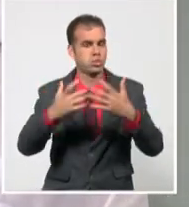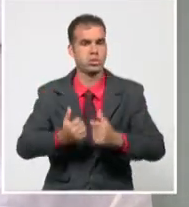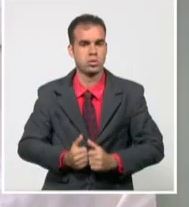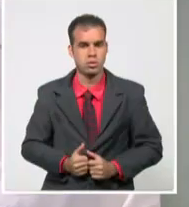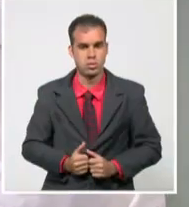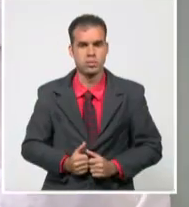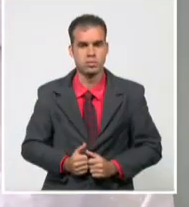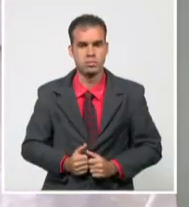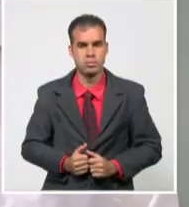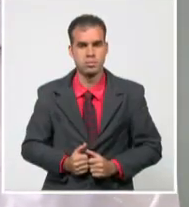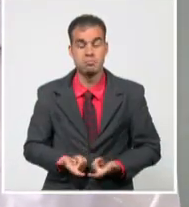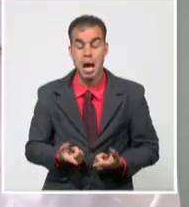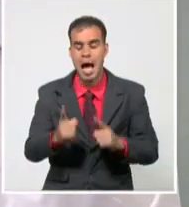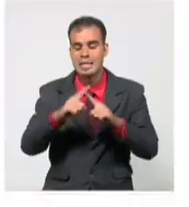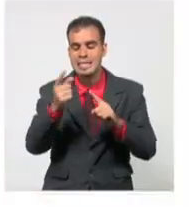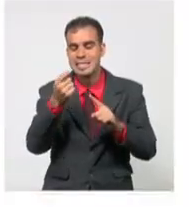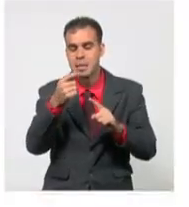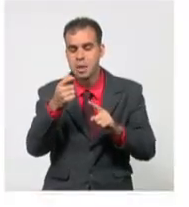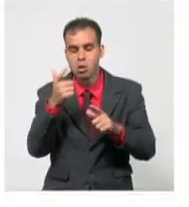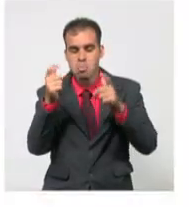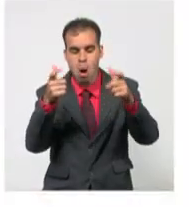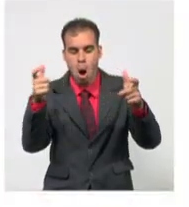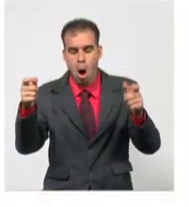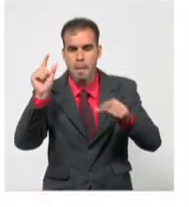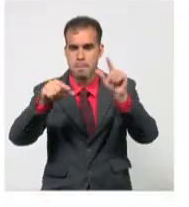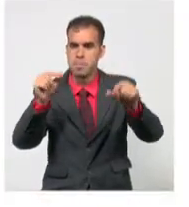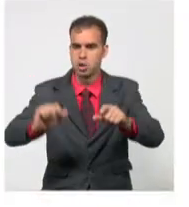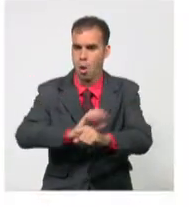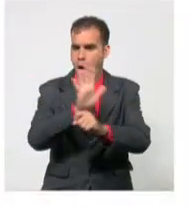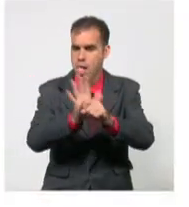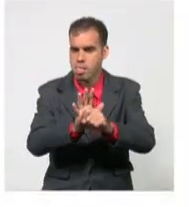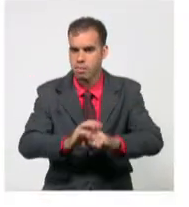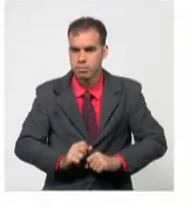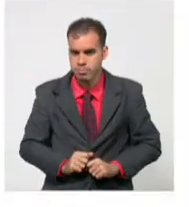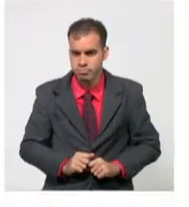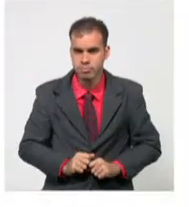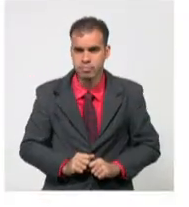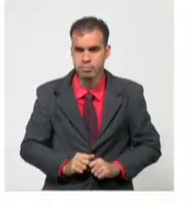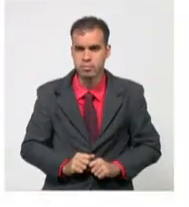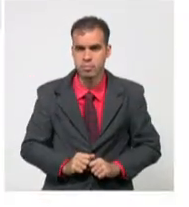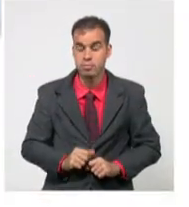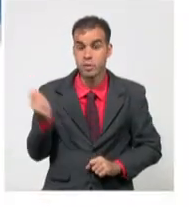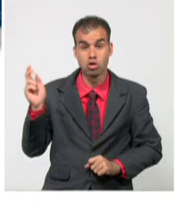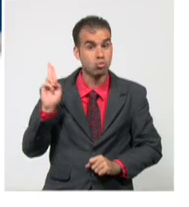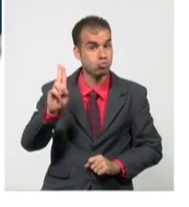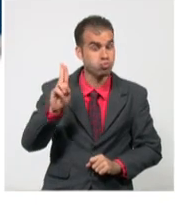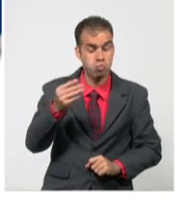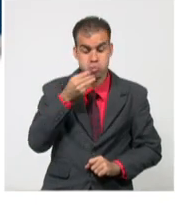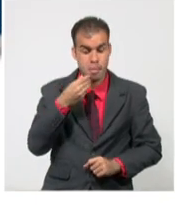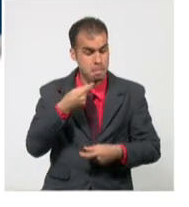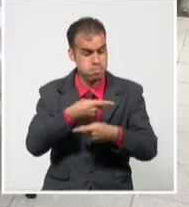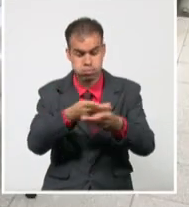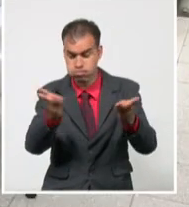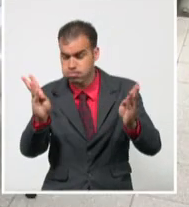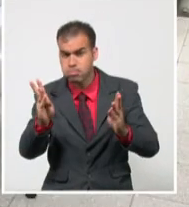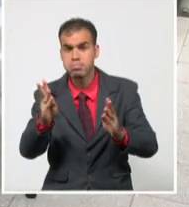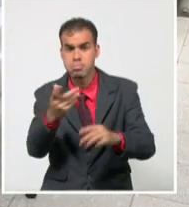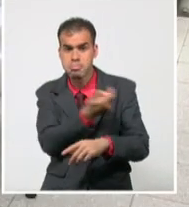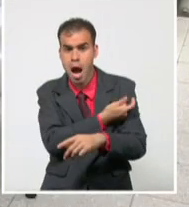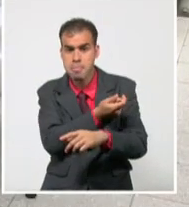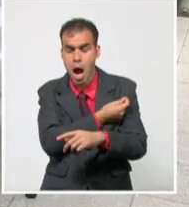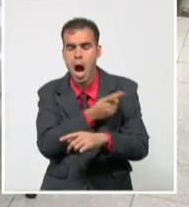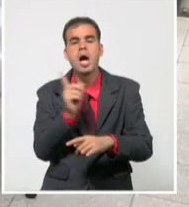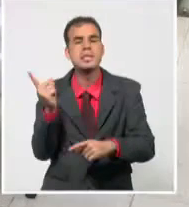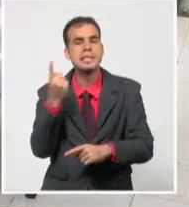al tratamiento de estos pacientes. El autorizo del uso de emergencia de este medicamento por parte del SECMED responde